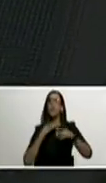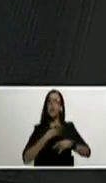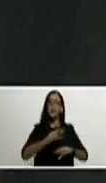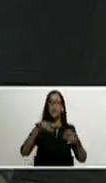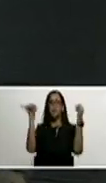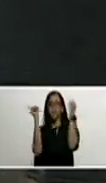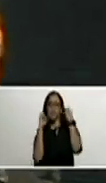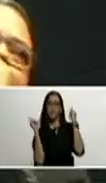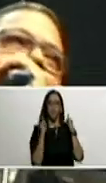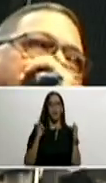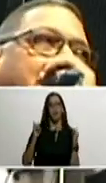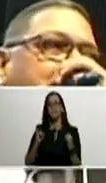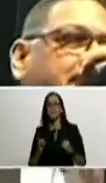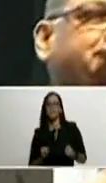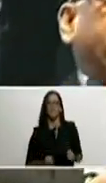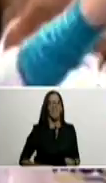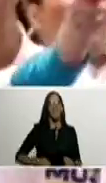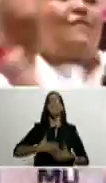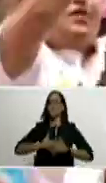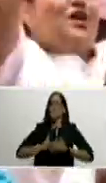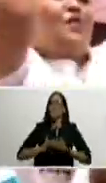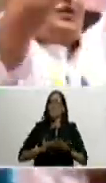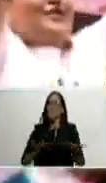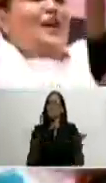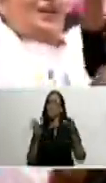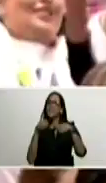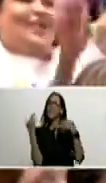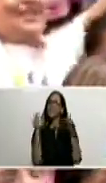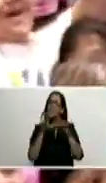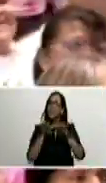de felicidad.